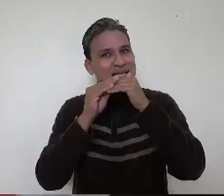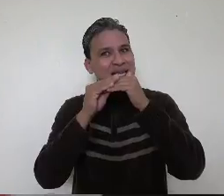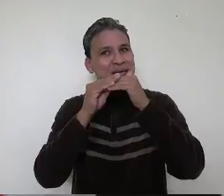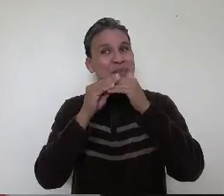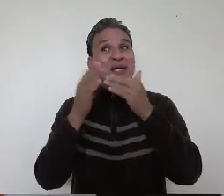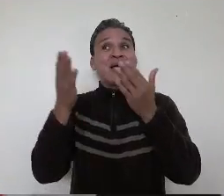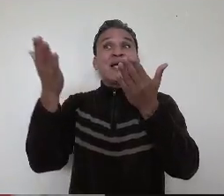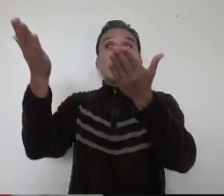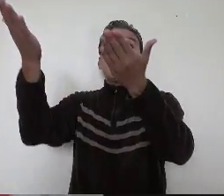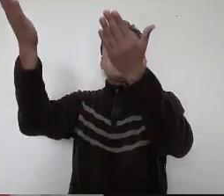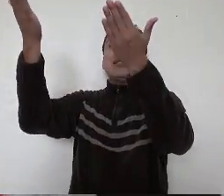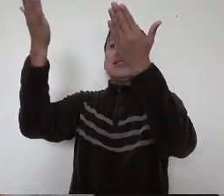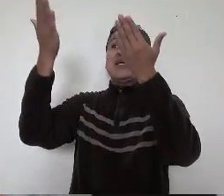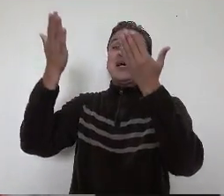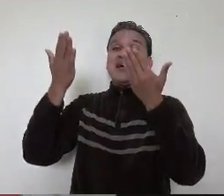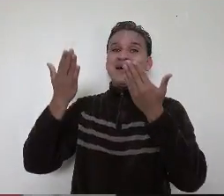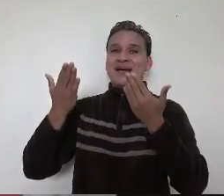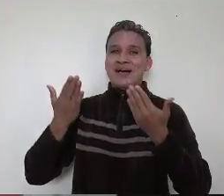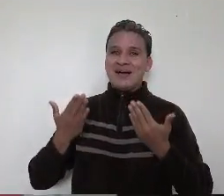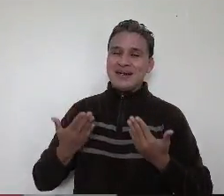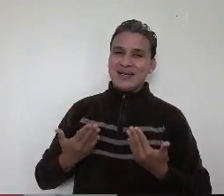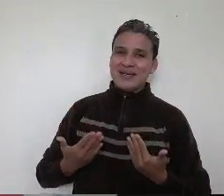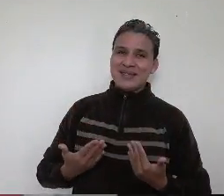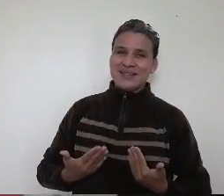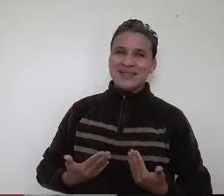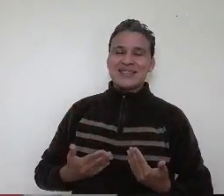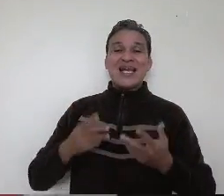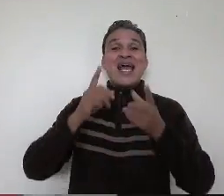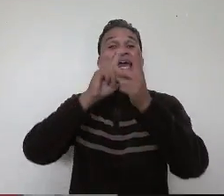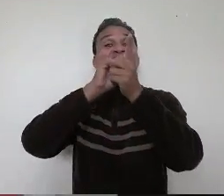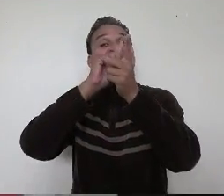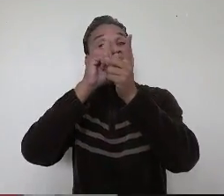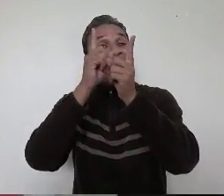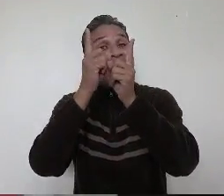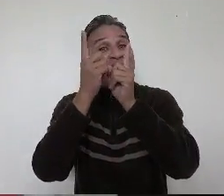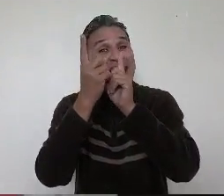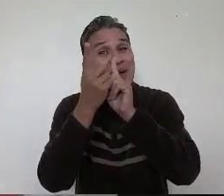que tú nos das.